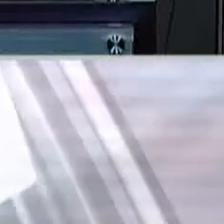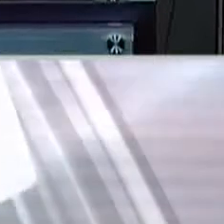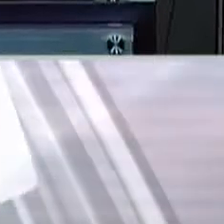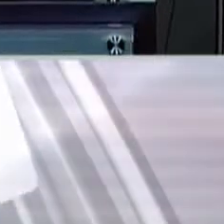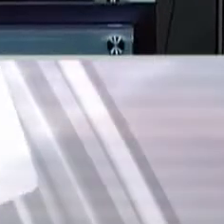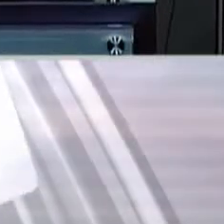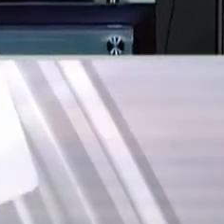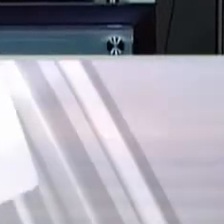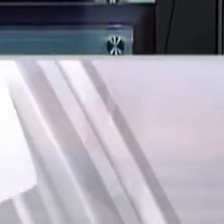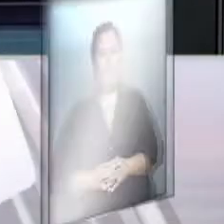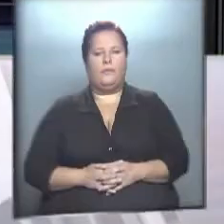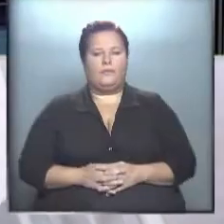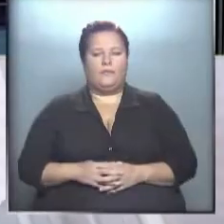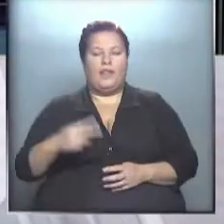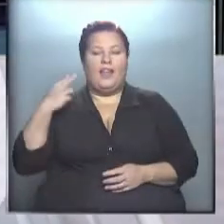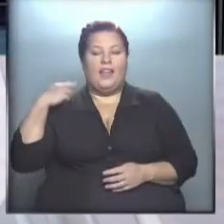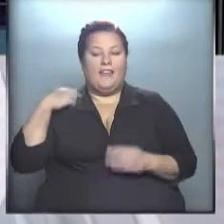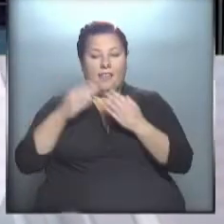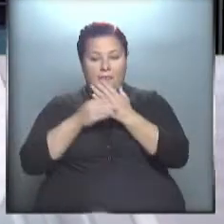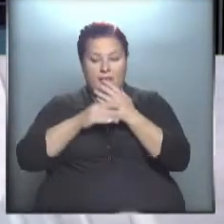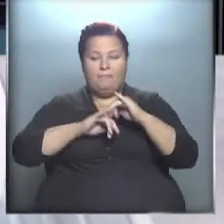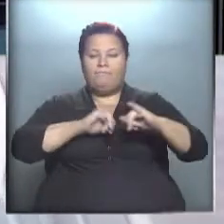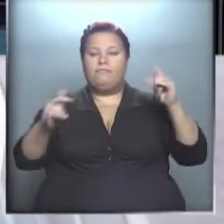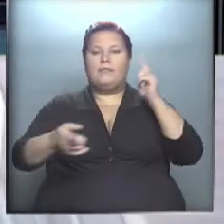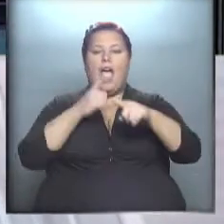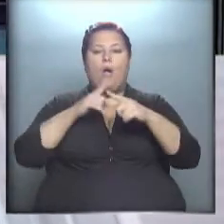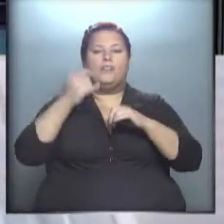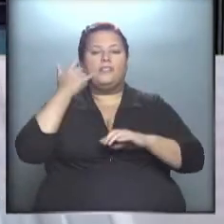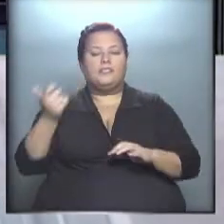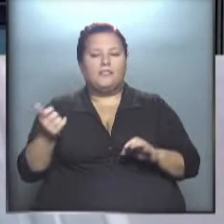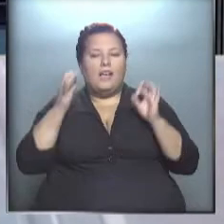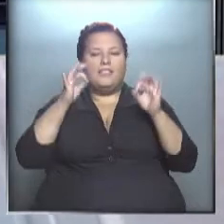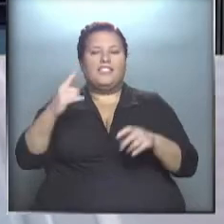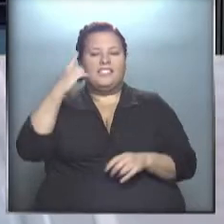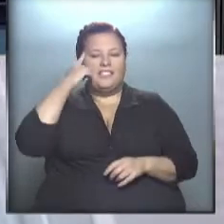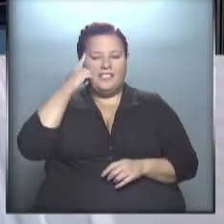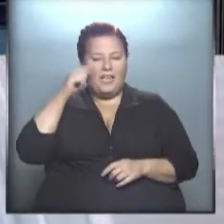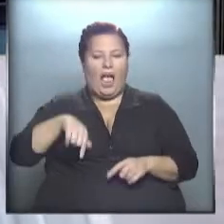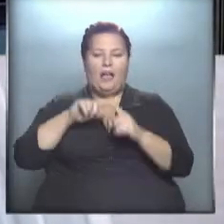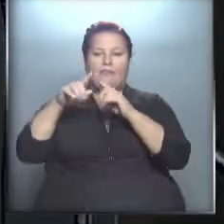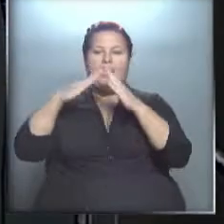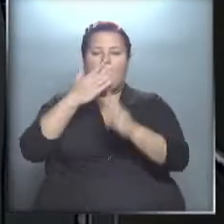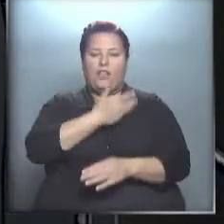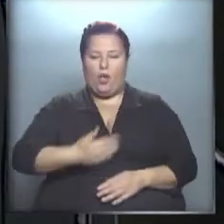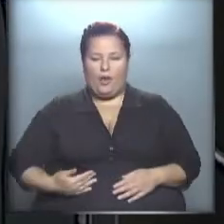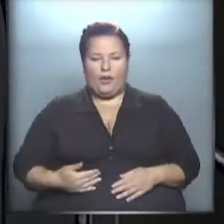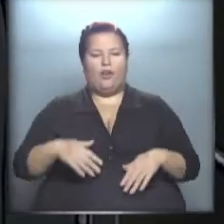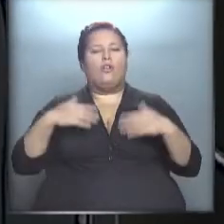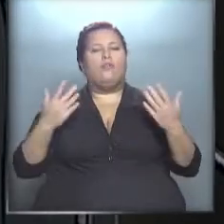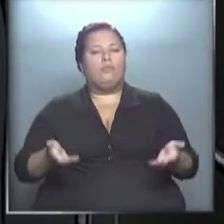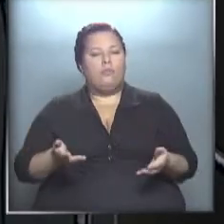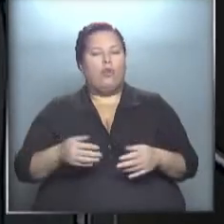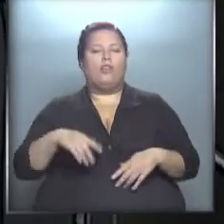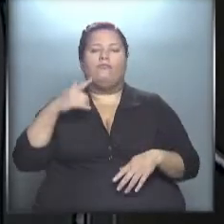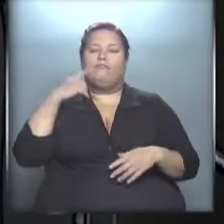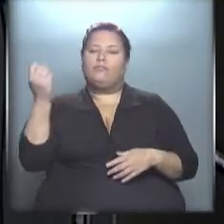el jefe de cadete acaba de destacar los acuerdos alcanzados con china estamos en vivos de caseros y obviamente se